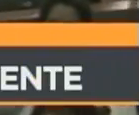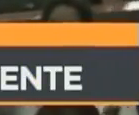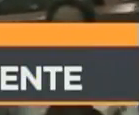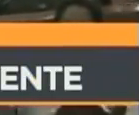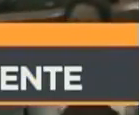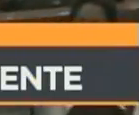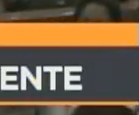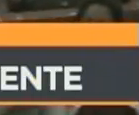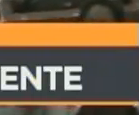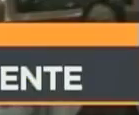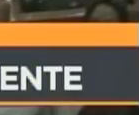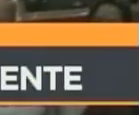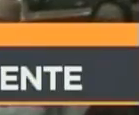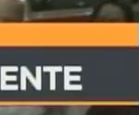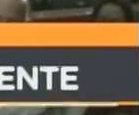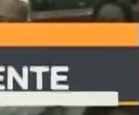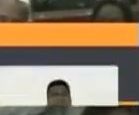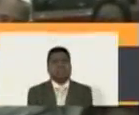Pero es que el legislador